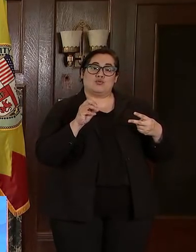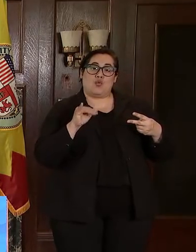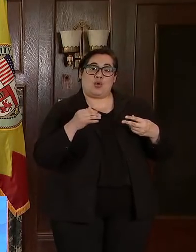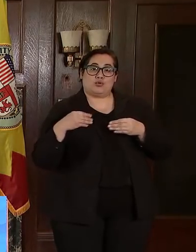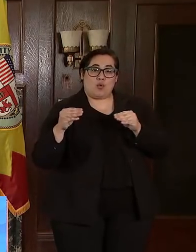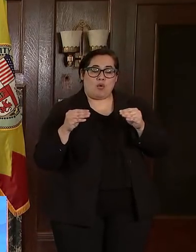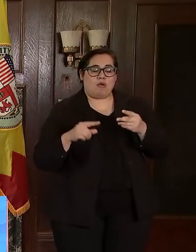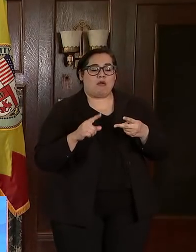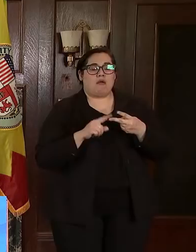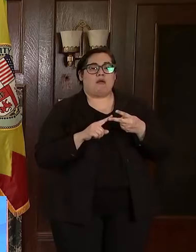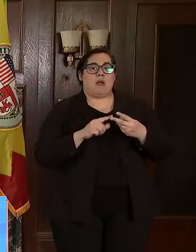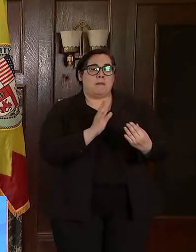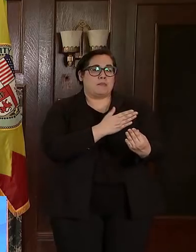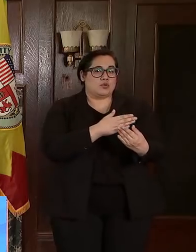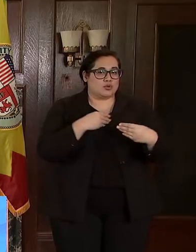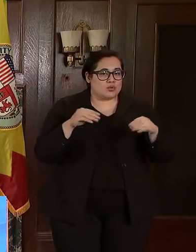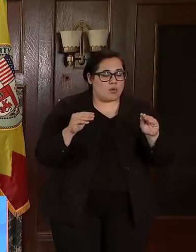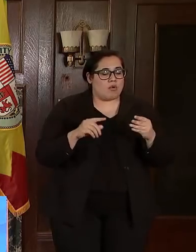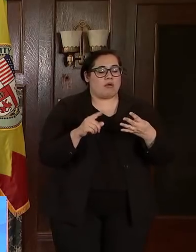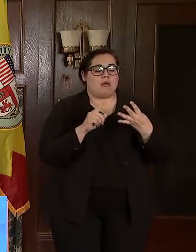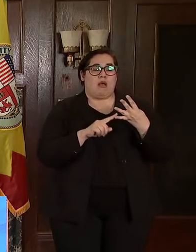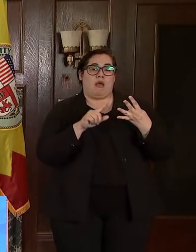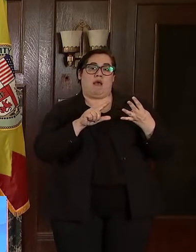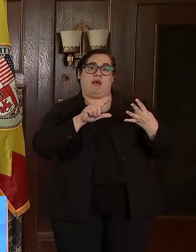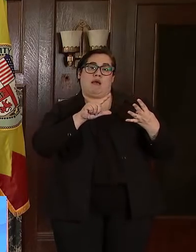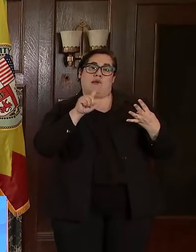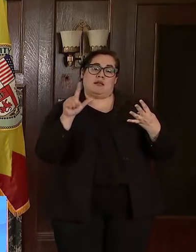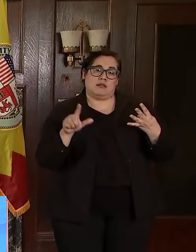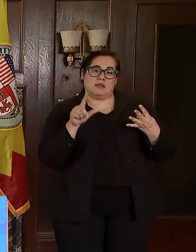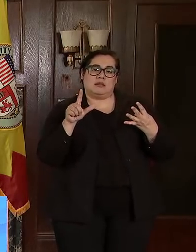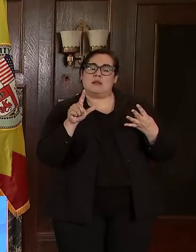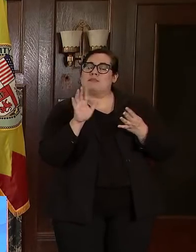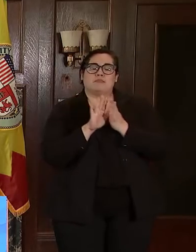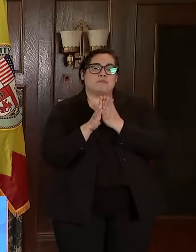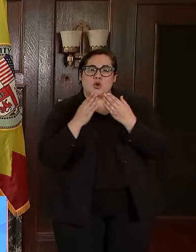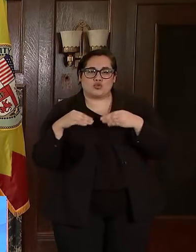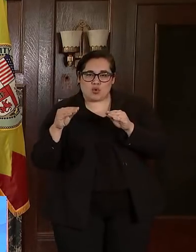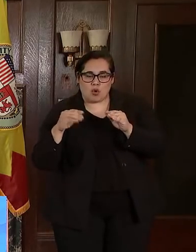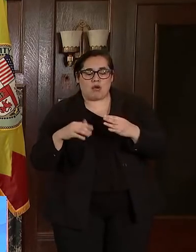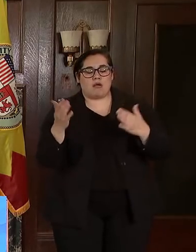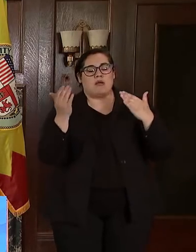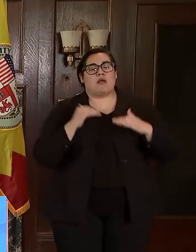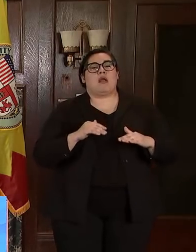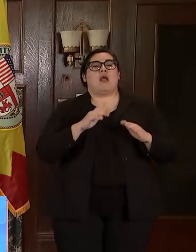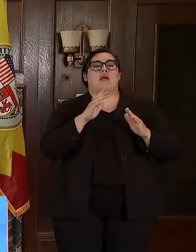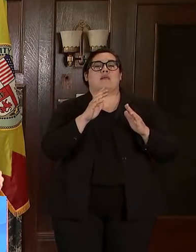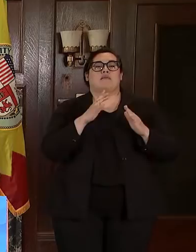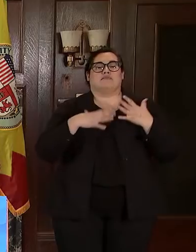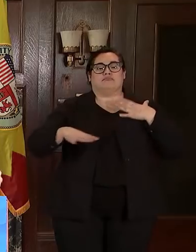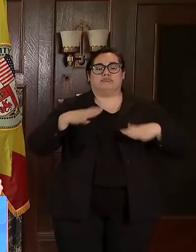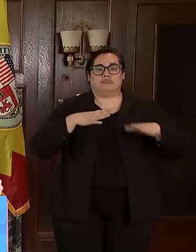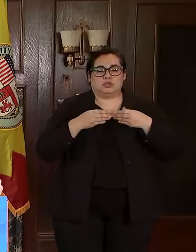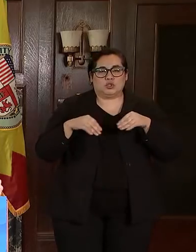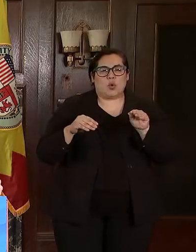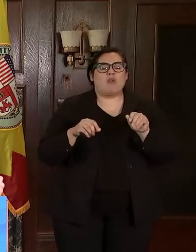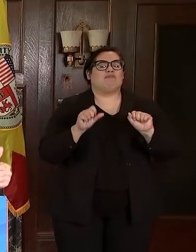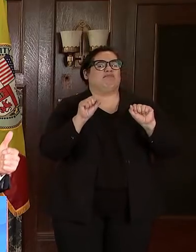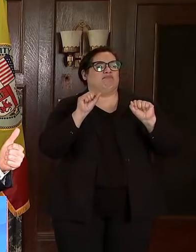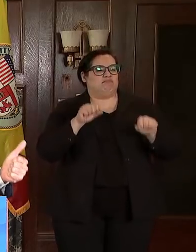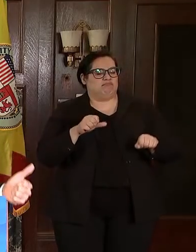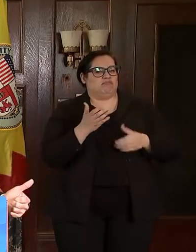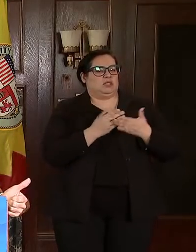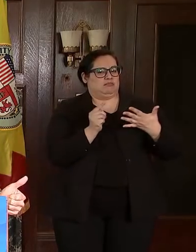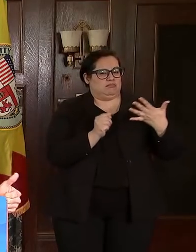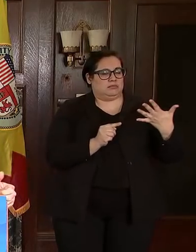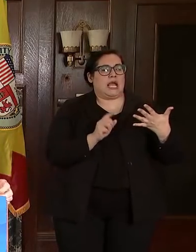jugueterías, tiendas de música, librerías y tiendas de ropa y deportes podrán ofrecer compras